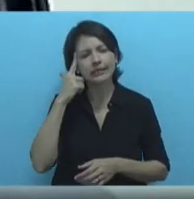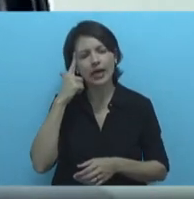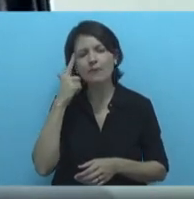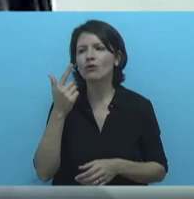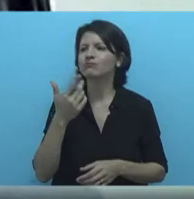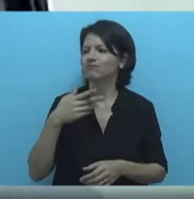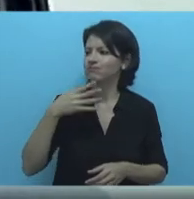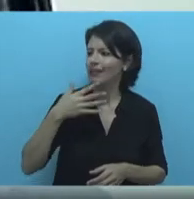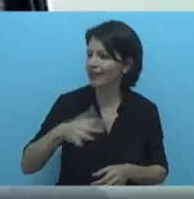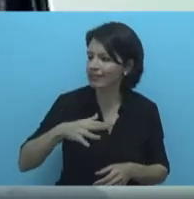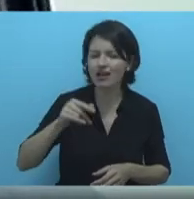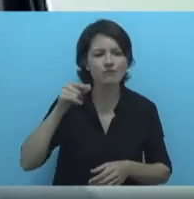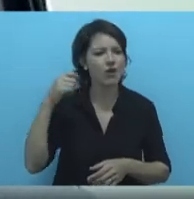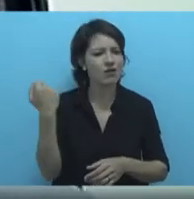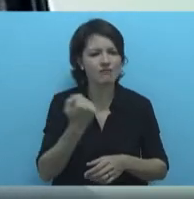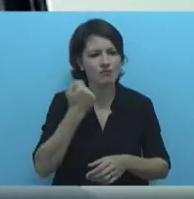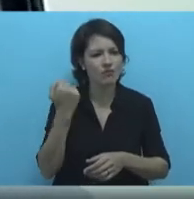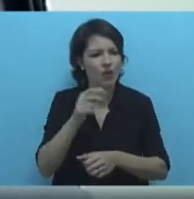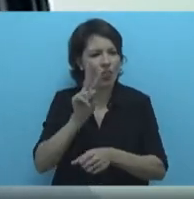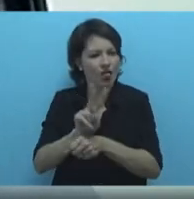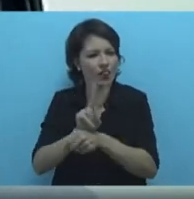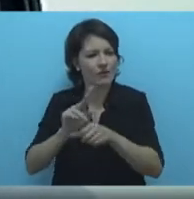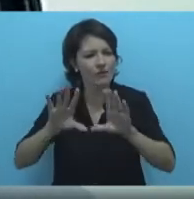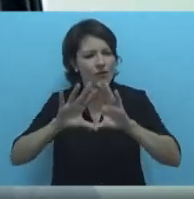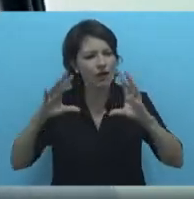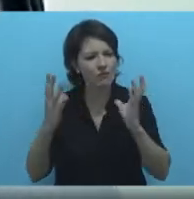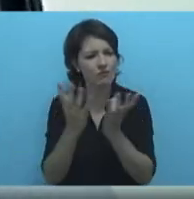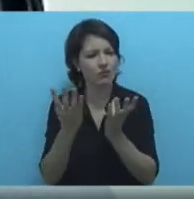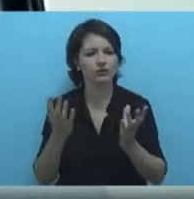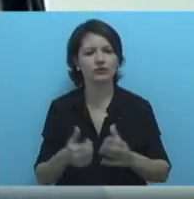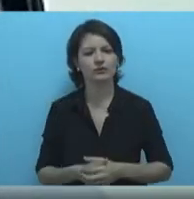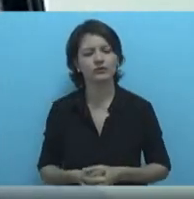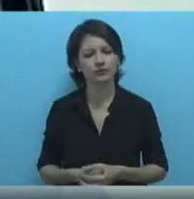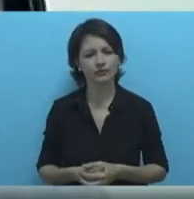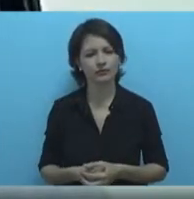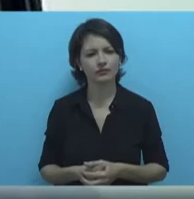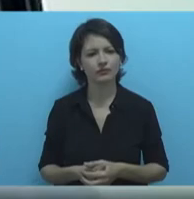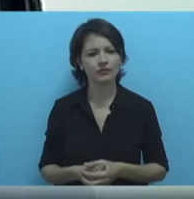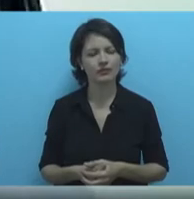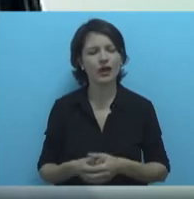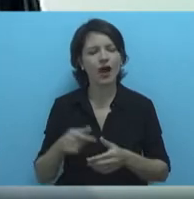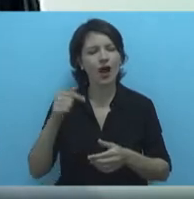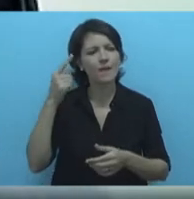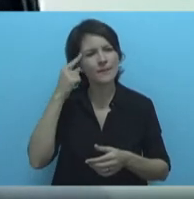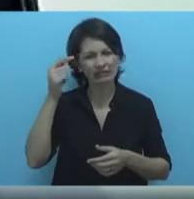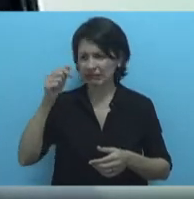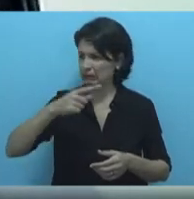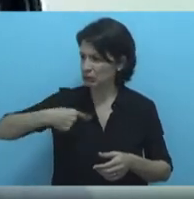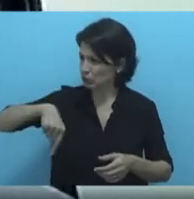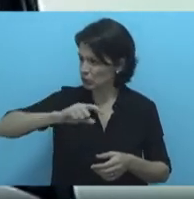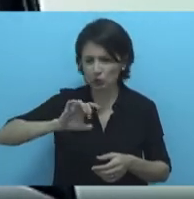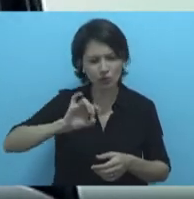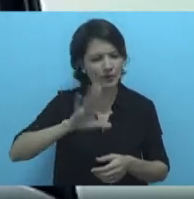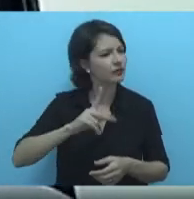pueblo por estas generaciones que hoy estamos atravesando en el día a día sino pensar en las futuras generaciones está sin